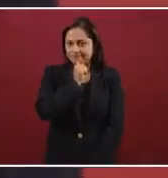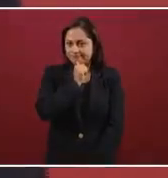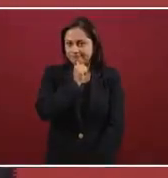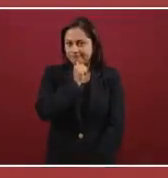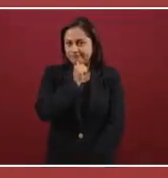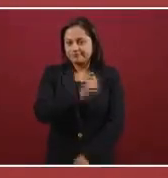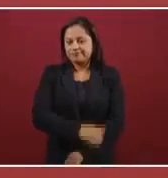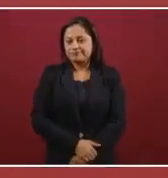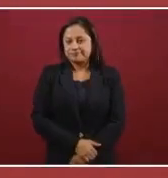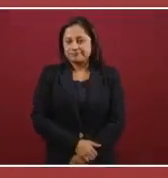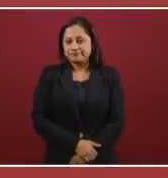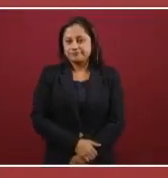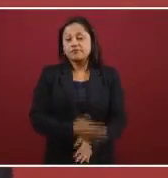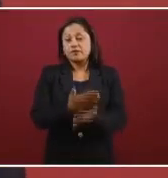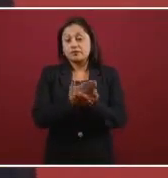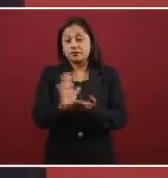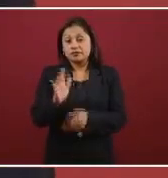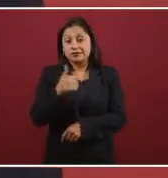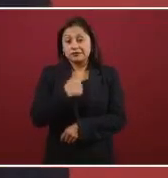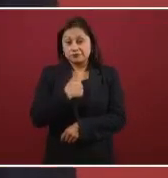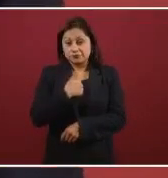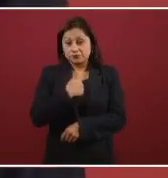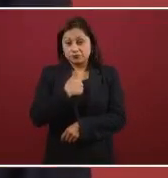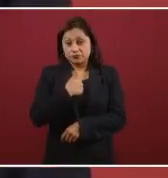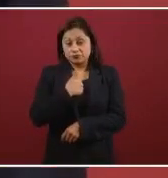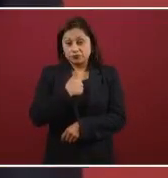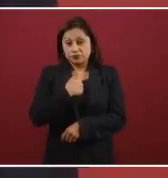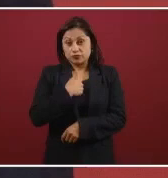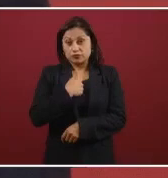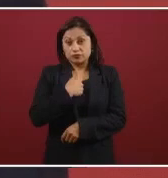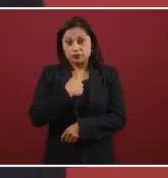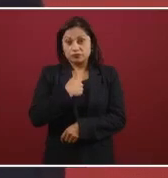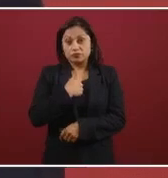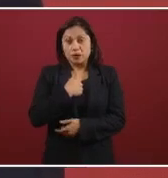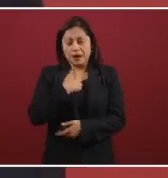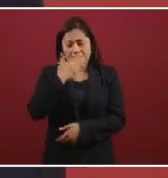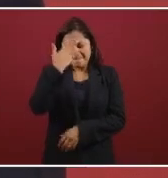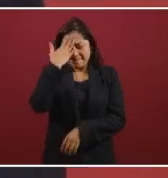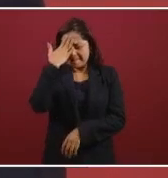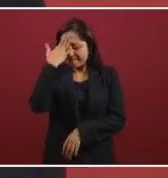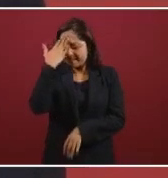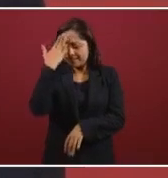no olvidar de dónde venimos,